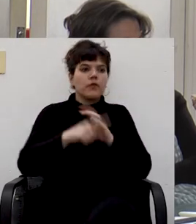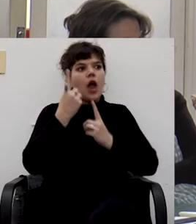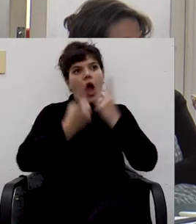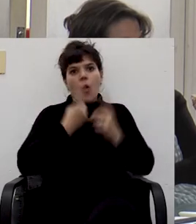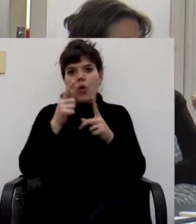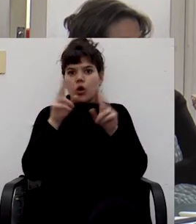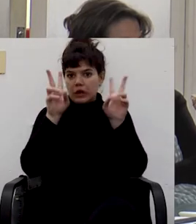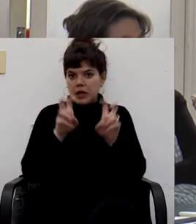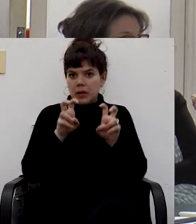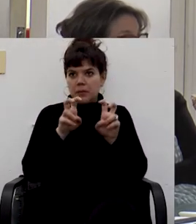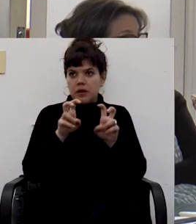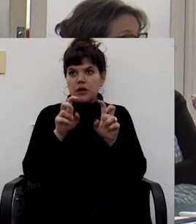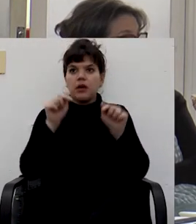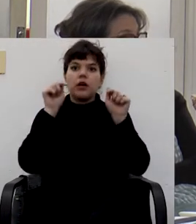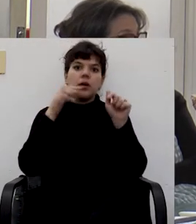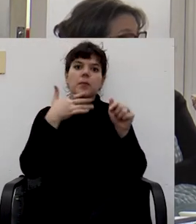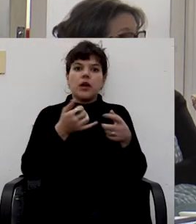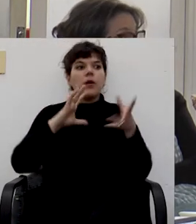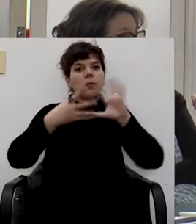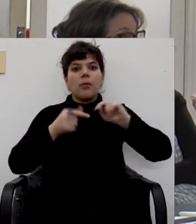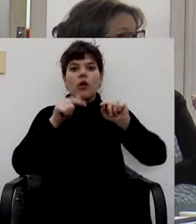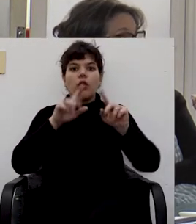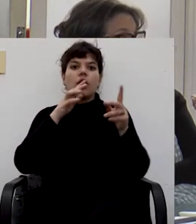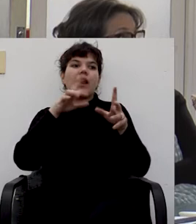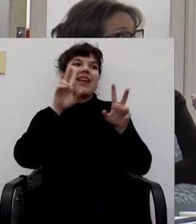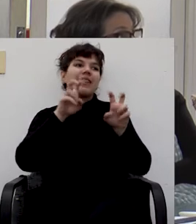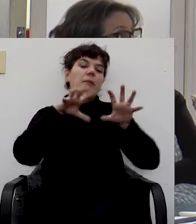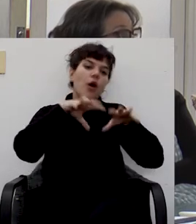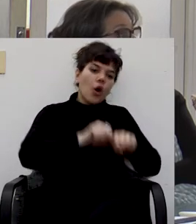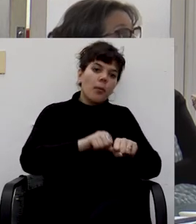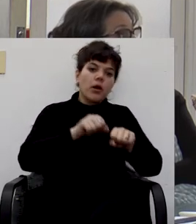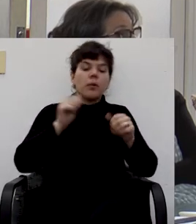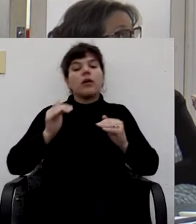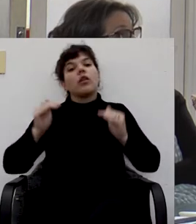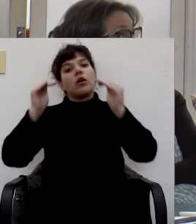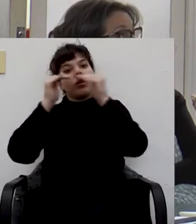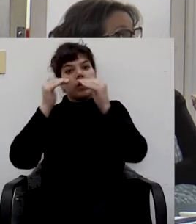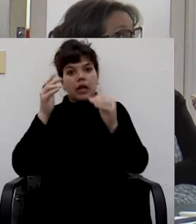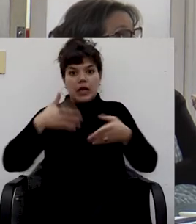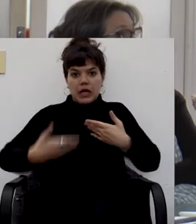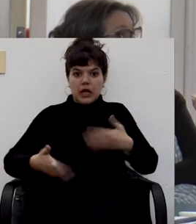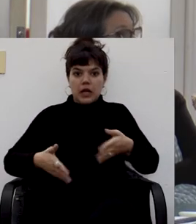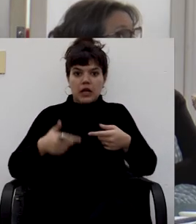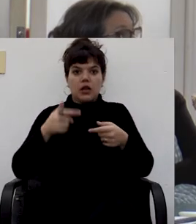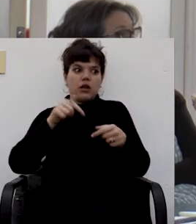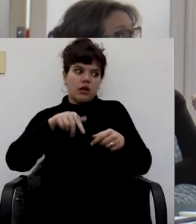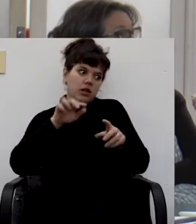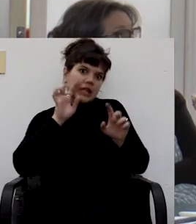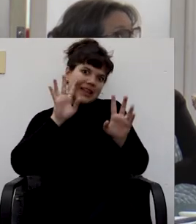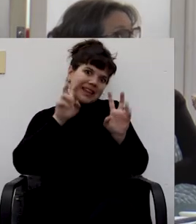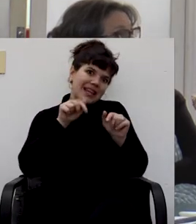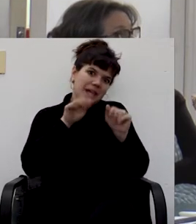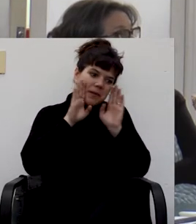ejes. Los ejes de aplicación del modelo tienen que ver con el compromiso, con la equidad de género, que tiene que ver con esto, con generar una